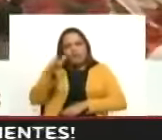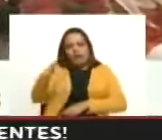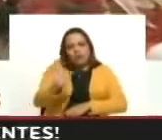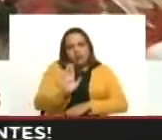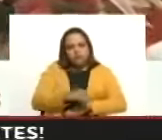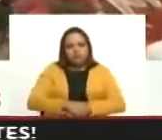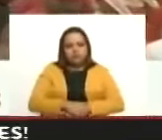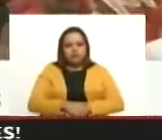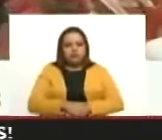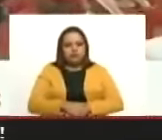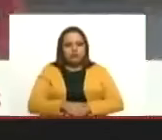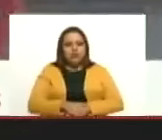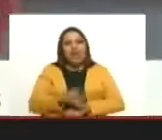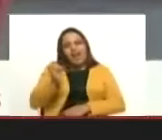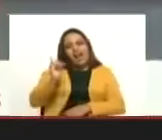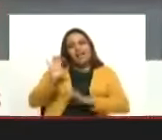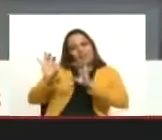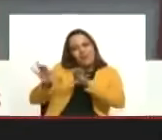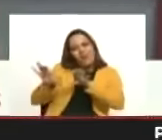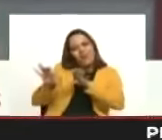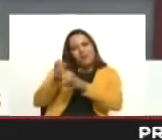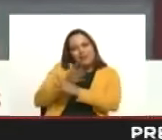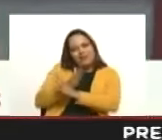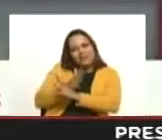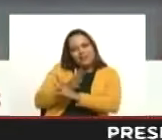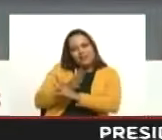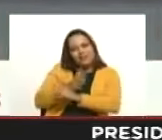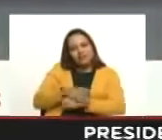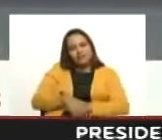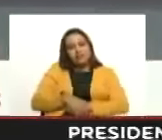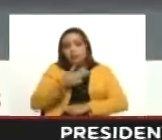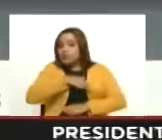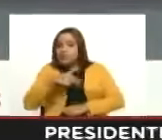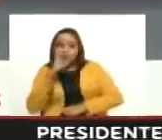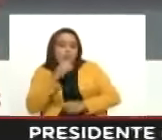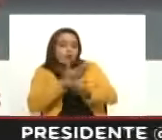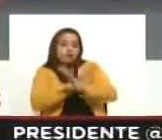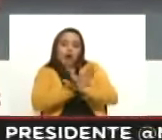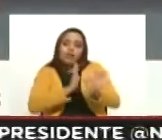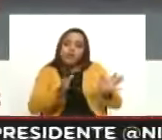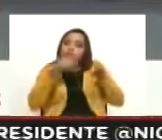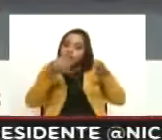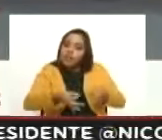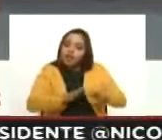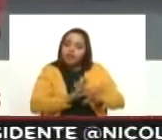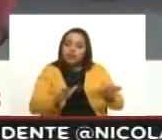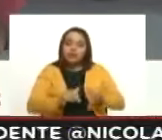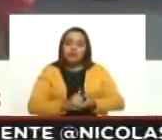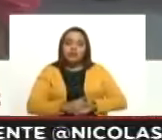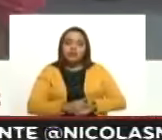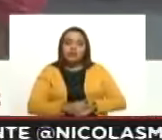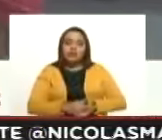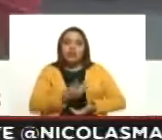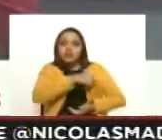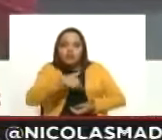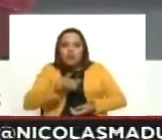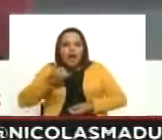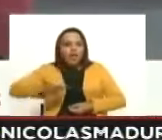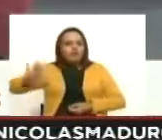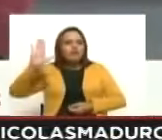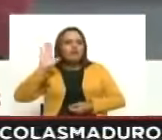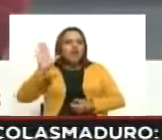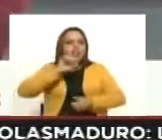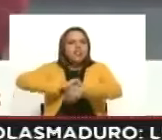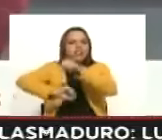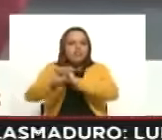Vamos otro día, pues era jugando. Nosotros no estamos jugando a la hora de defender la patria. Nosotros hemos jurado defender